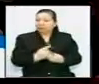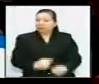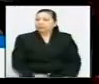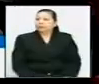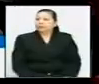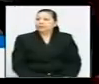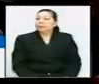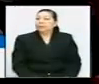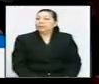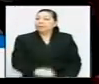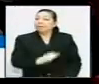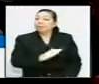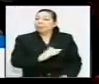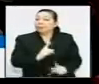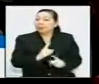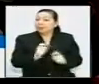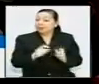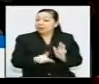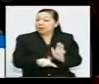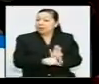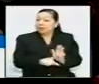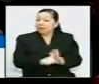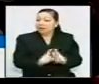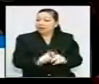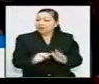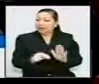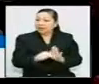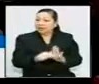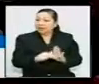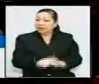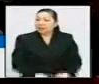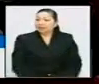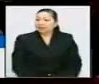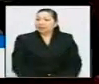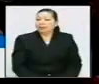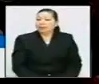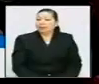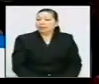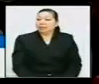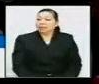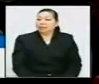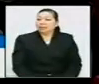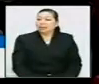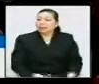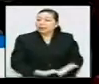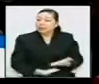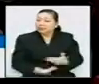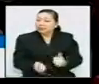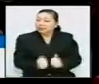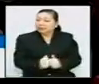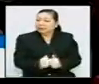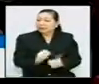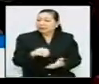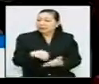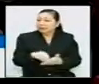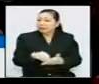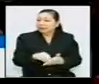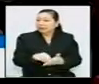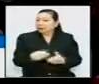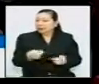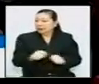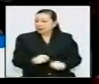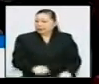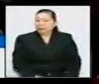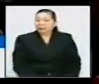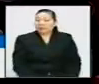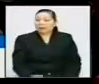acceso a los informes financieros elaborados por el consulta integral. De ser negativa la respuesta señalada en el numeral presente, negociar con el concesionario la tasa de cierre